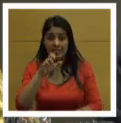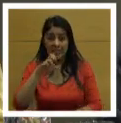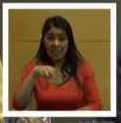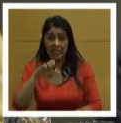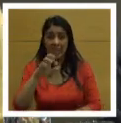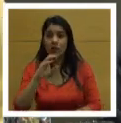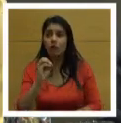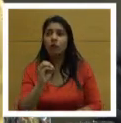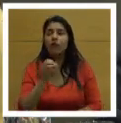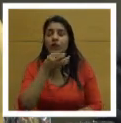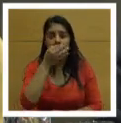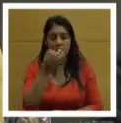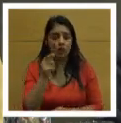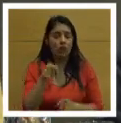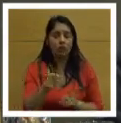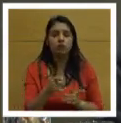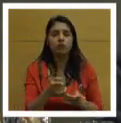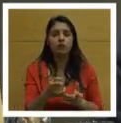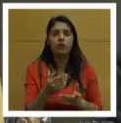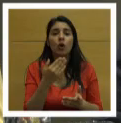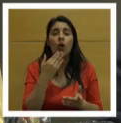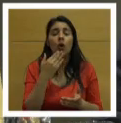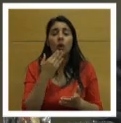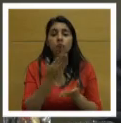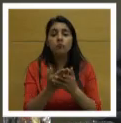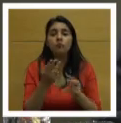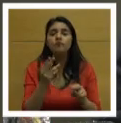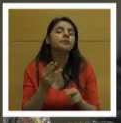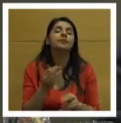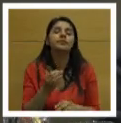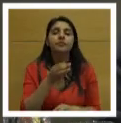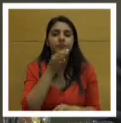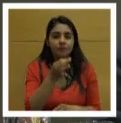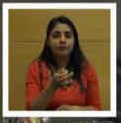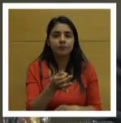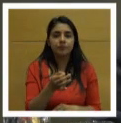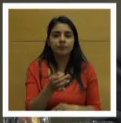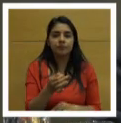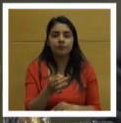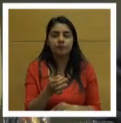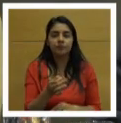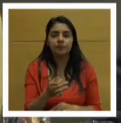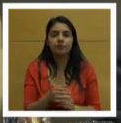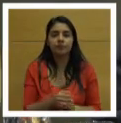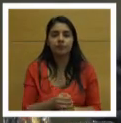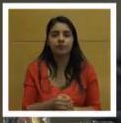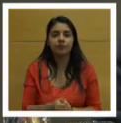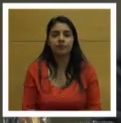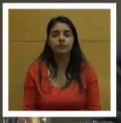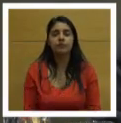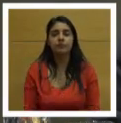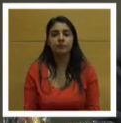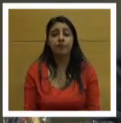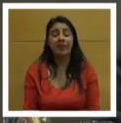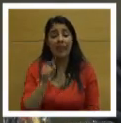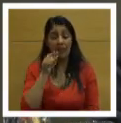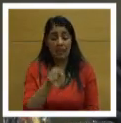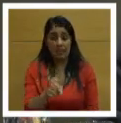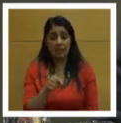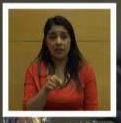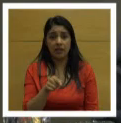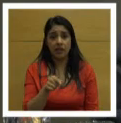considerando 14 de este recurso, cuando se habla de que se habría incurrido en contra de la amparada, dice, en este acto